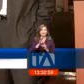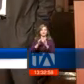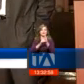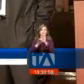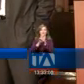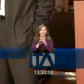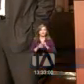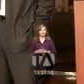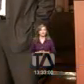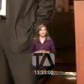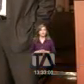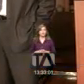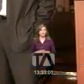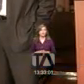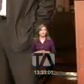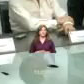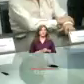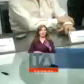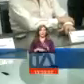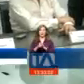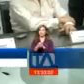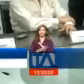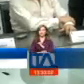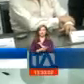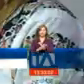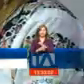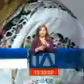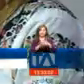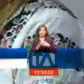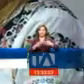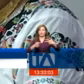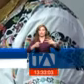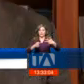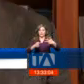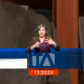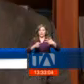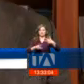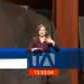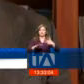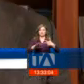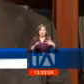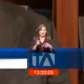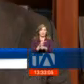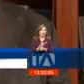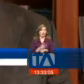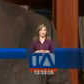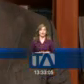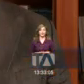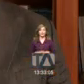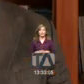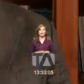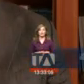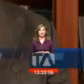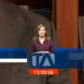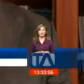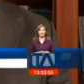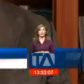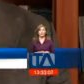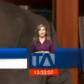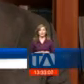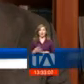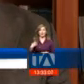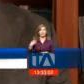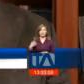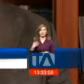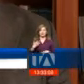Y asegura que se trata de la pena más benigna impuesta a los tres consejeros de mayoría. Es terrible porque están demostrando que en definitiva el recurso de queja